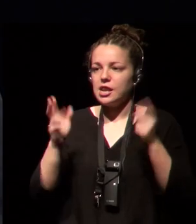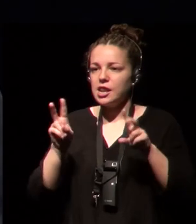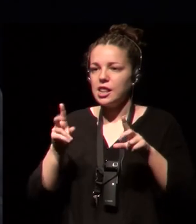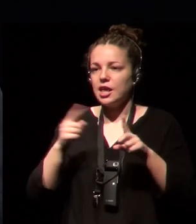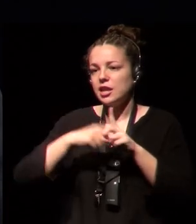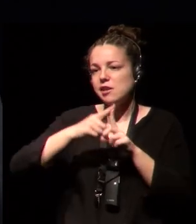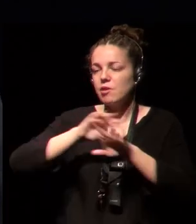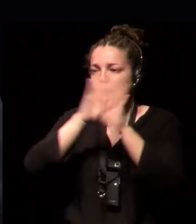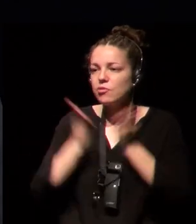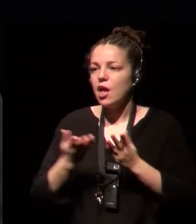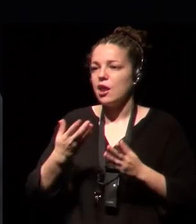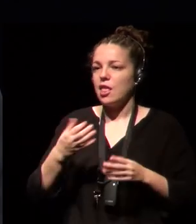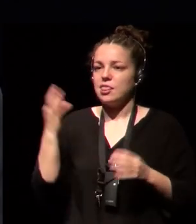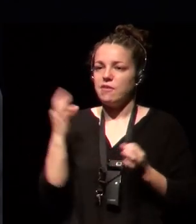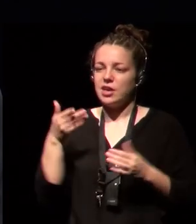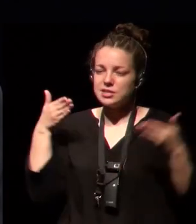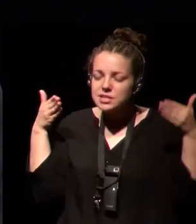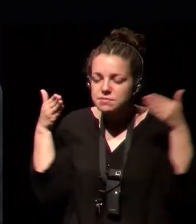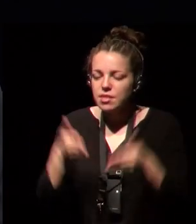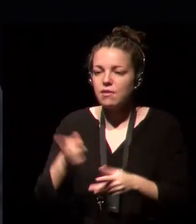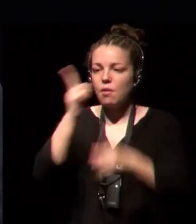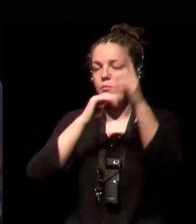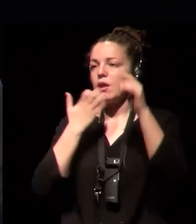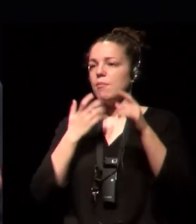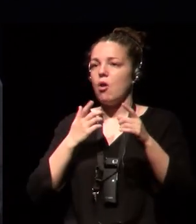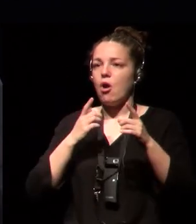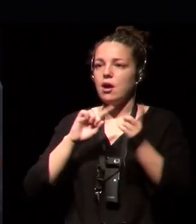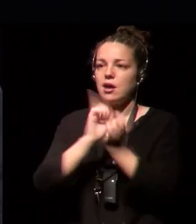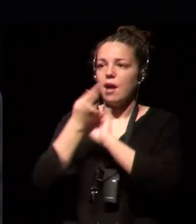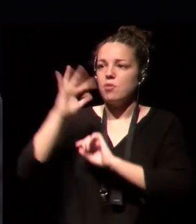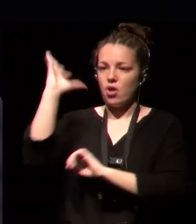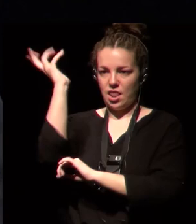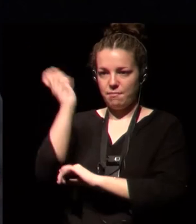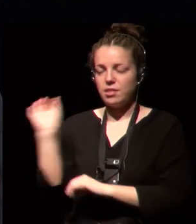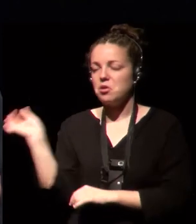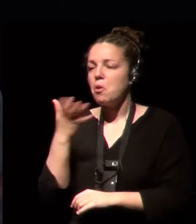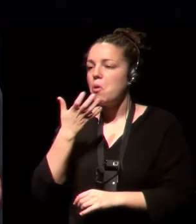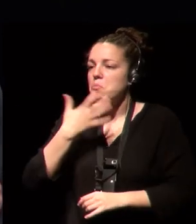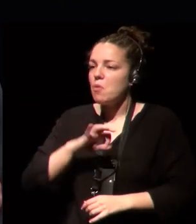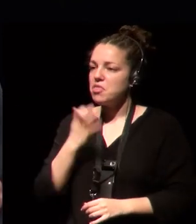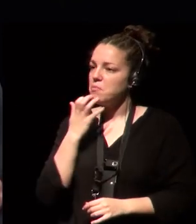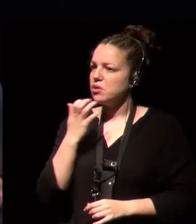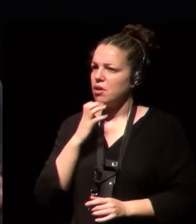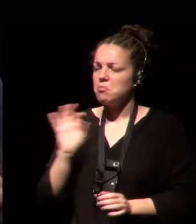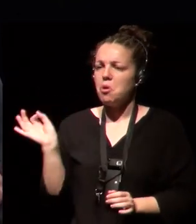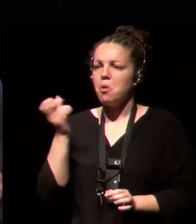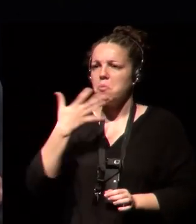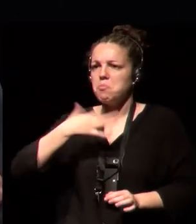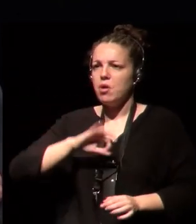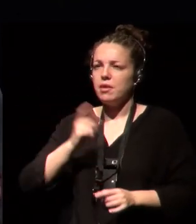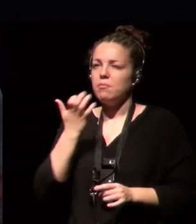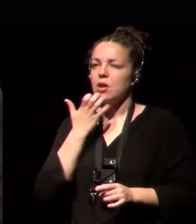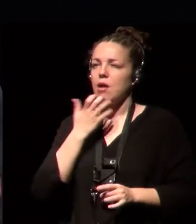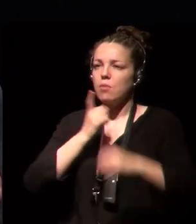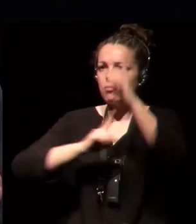refiero a un problema, se puede decir. O también podéis centraros o buscar problemas o cuestiones específicas instance, dentro del cambio climático.